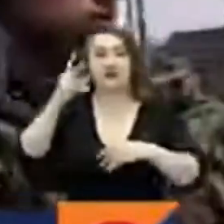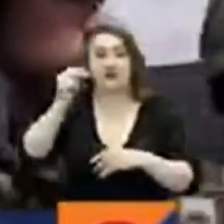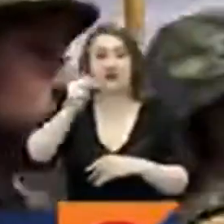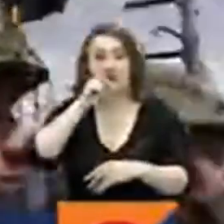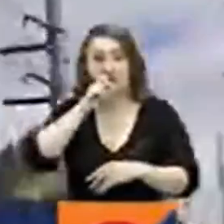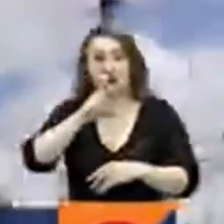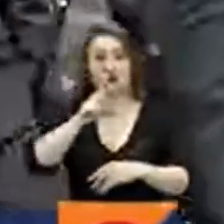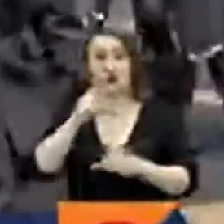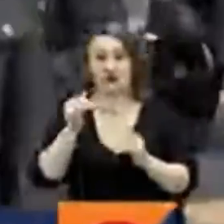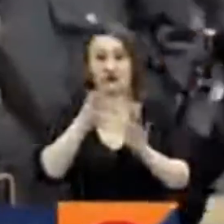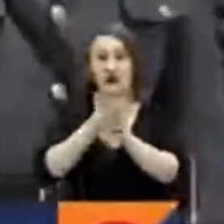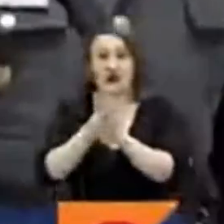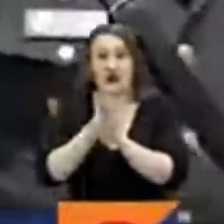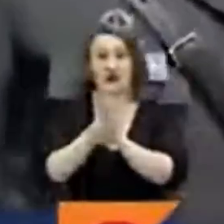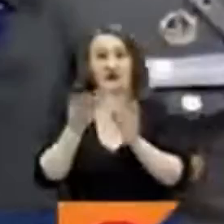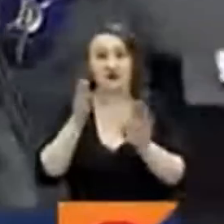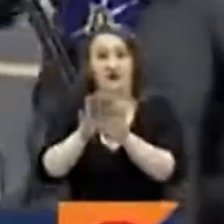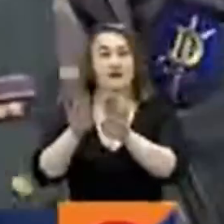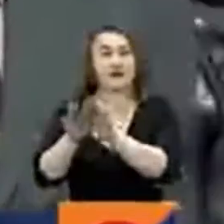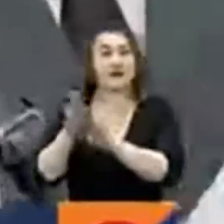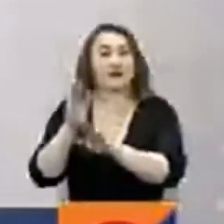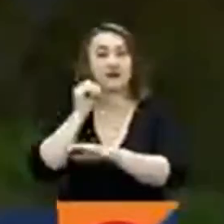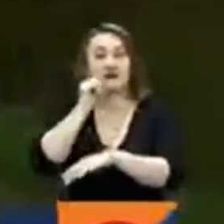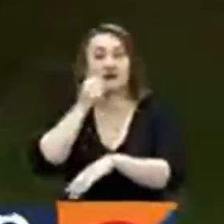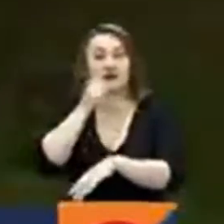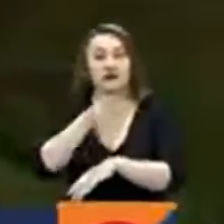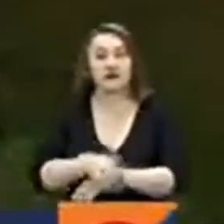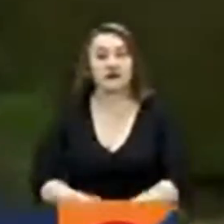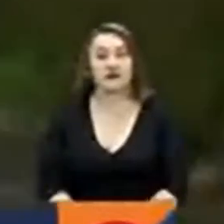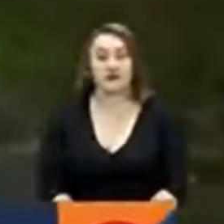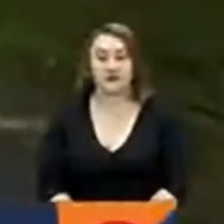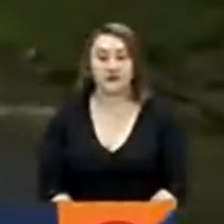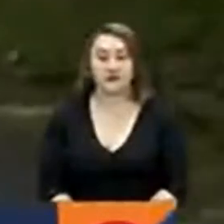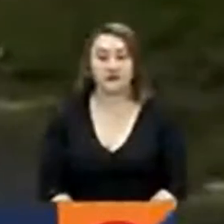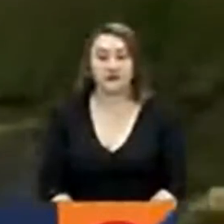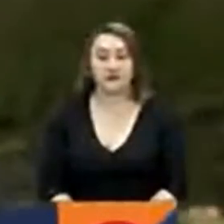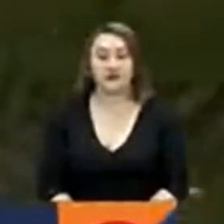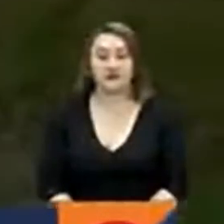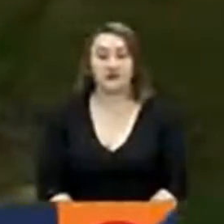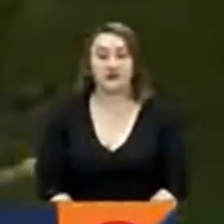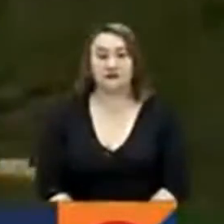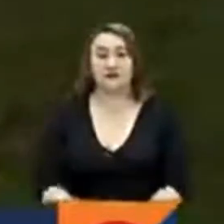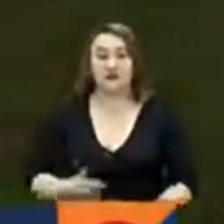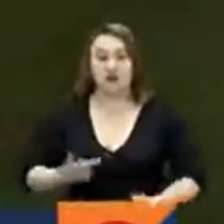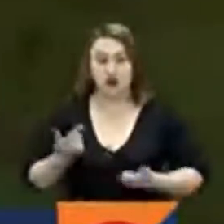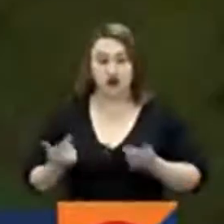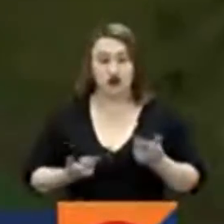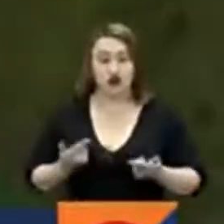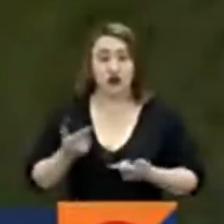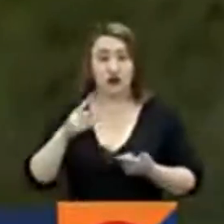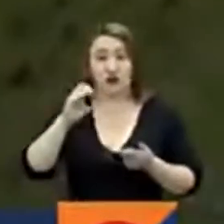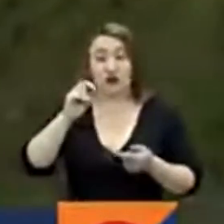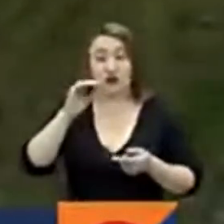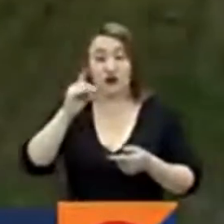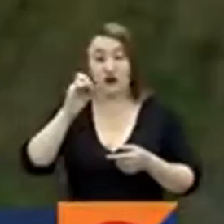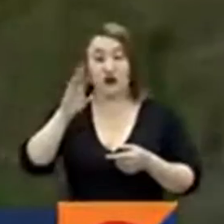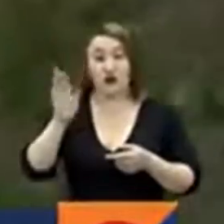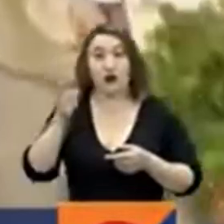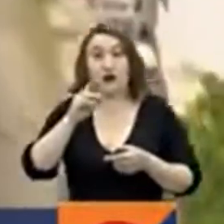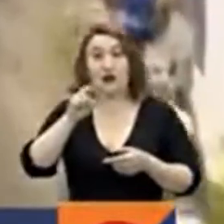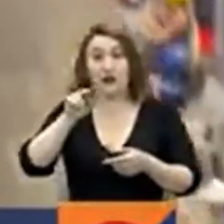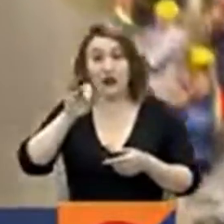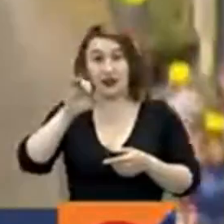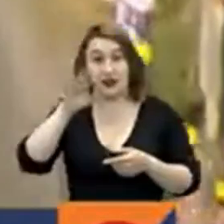contaremos cuáles son los cierres viales programados para mañana. El Cóndor en la lucha. Gran actuación de Nairo Quintana en la